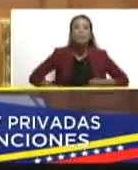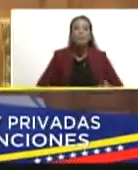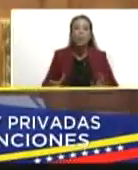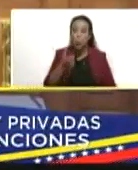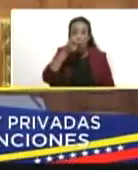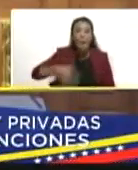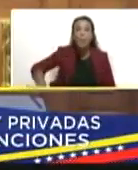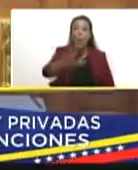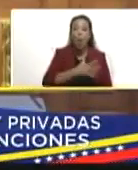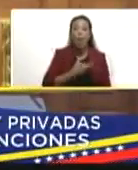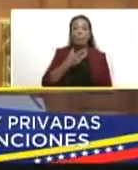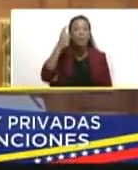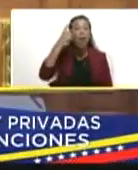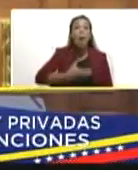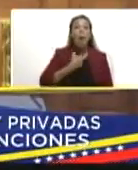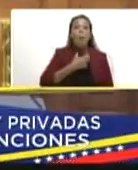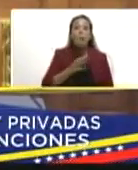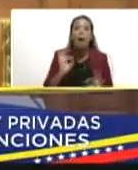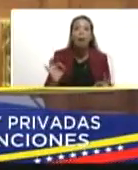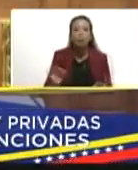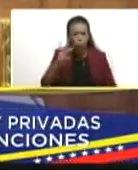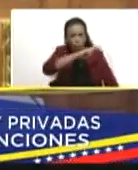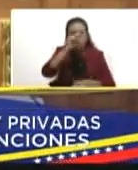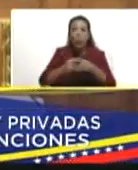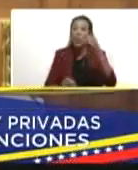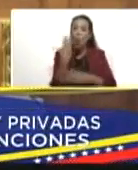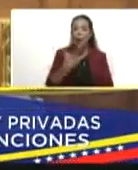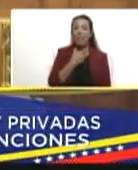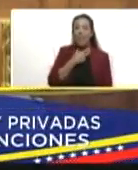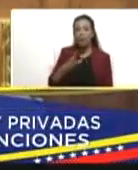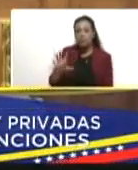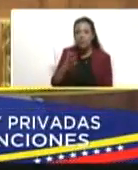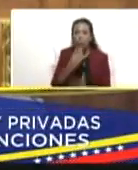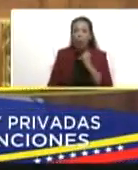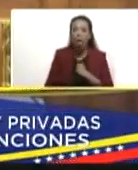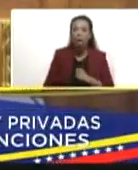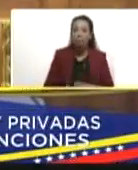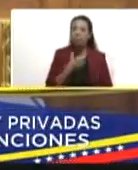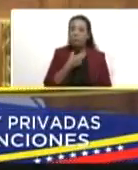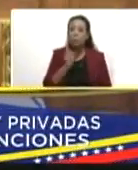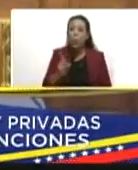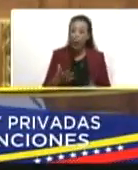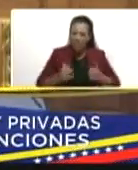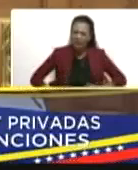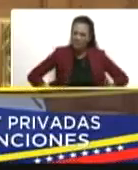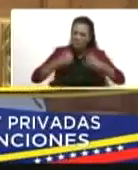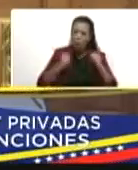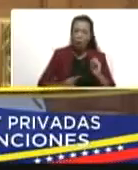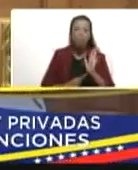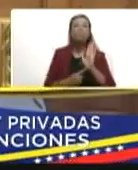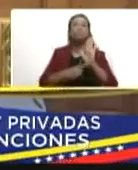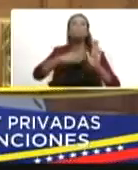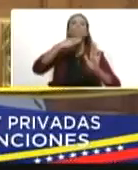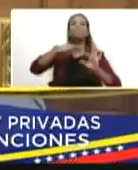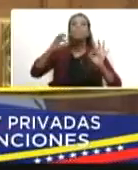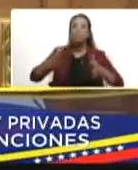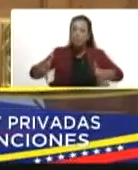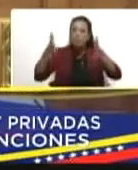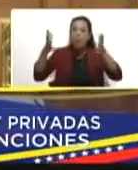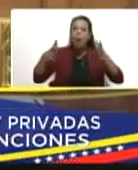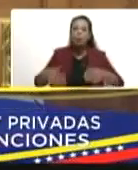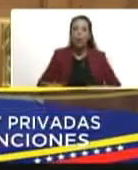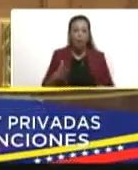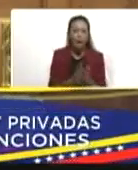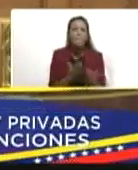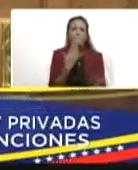pueblo no nació el día de los cobardes nuestra nación no se fundó el día de los cobardes nacimos el día de los valientes de Los Patriotas de los